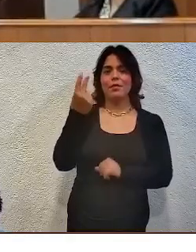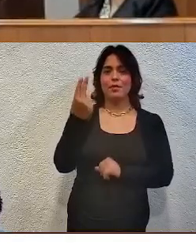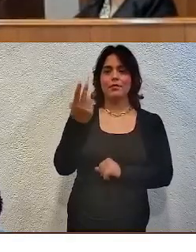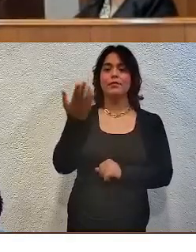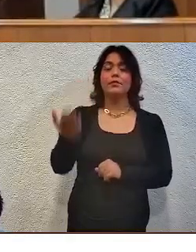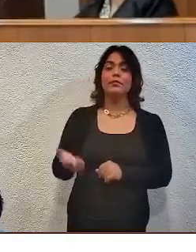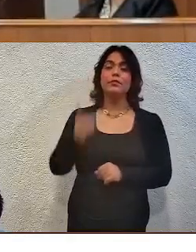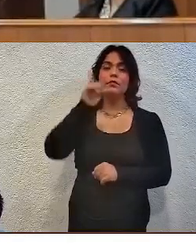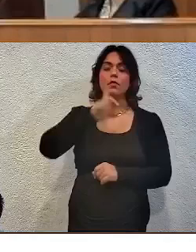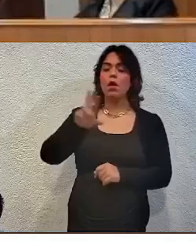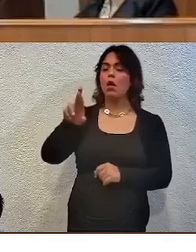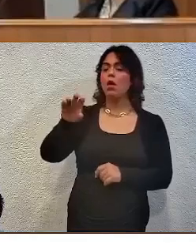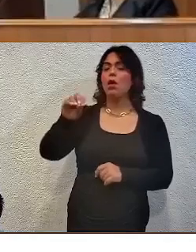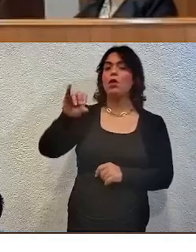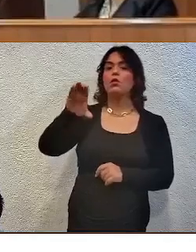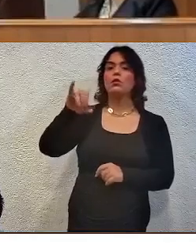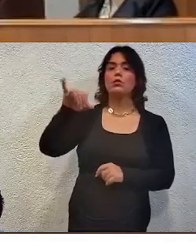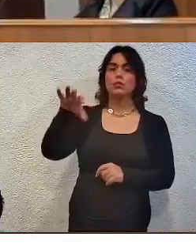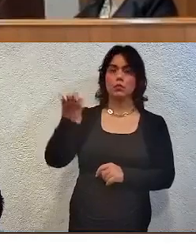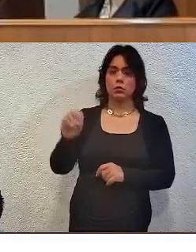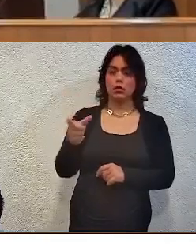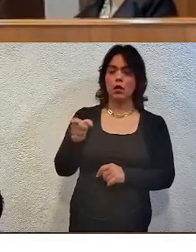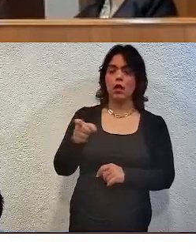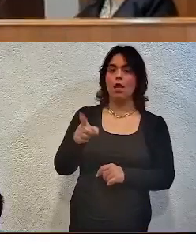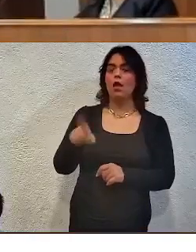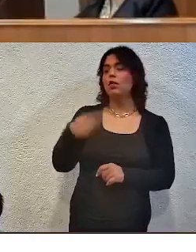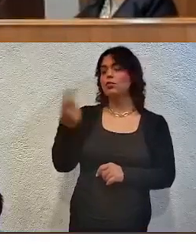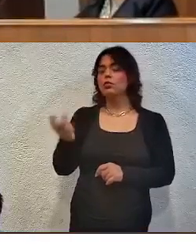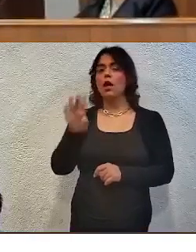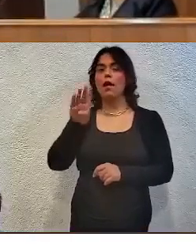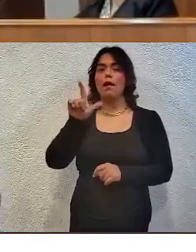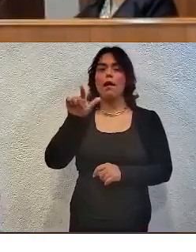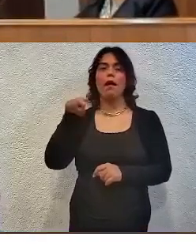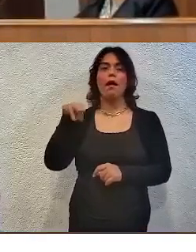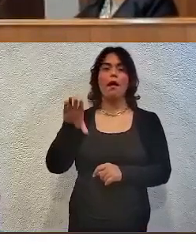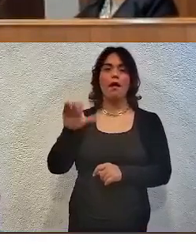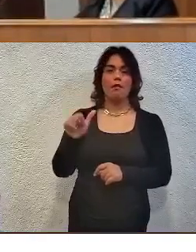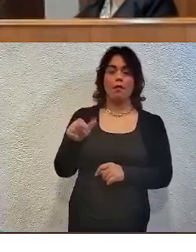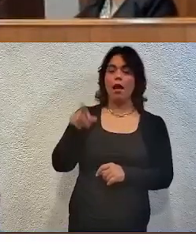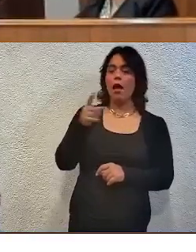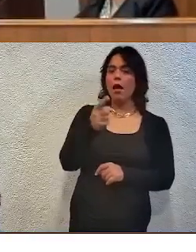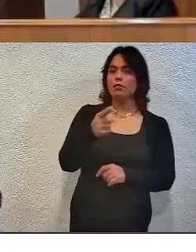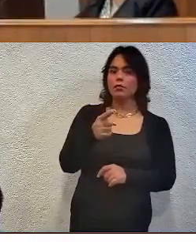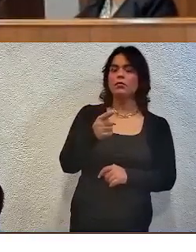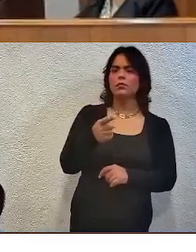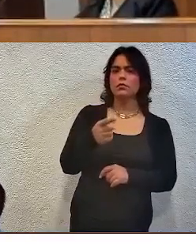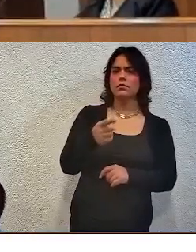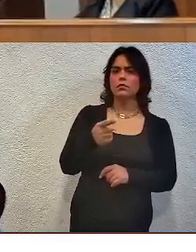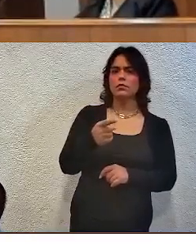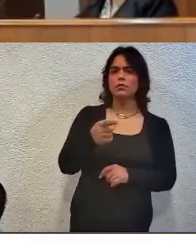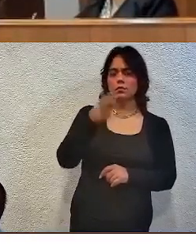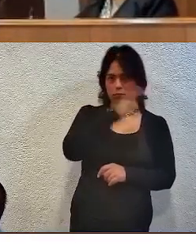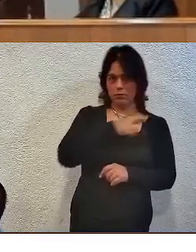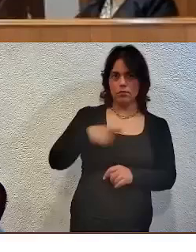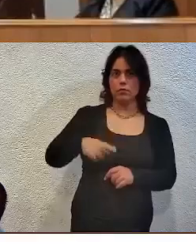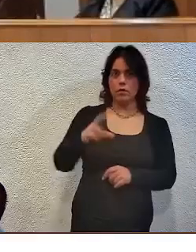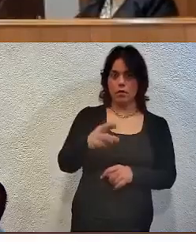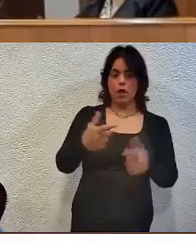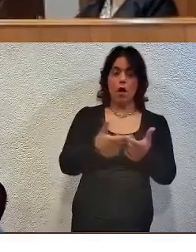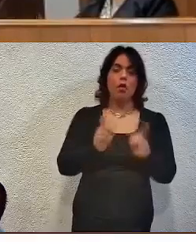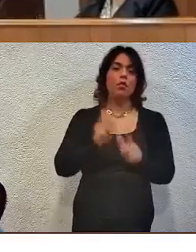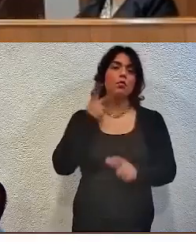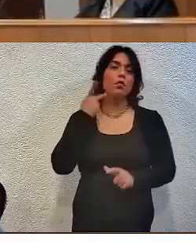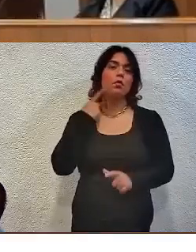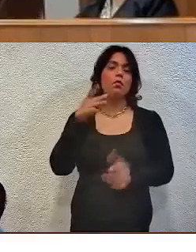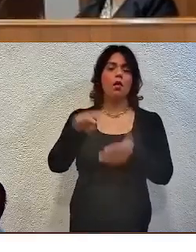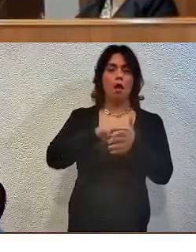es Rocío Calleja Niño y Blanca Brisa González. La primera como representante del Partido Morena ante el Consejo General